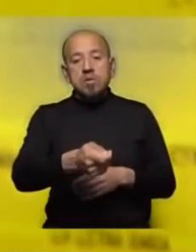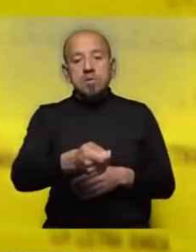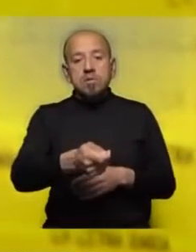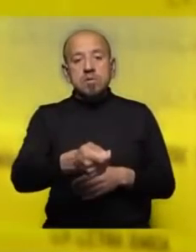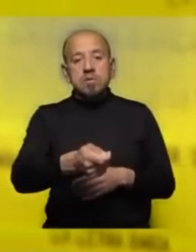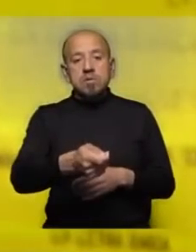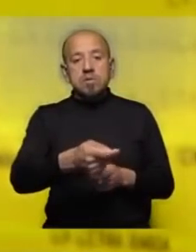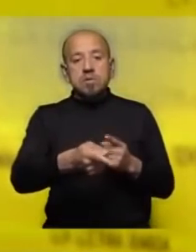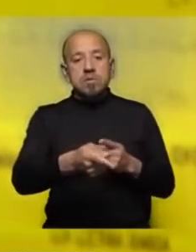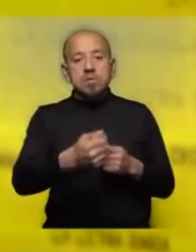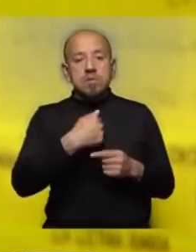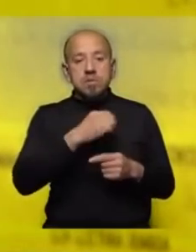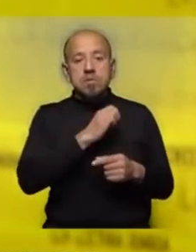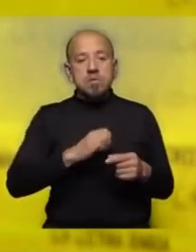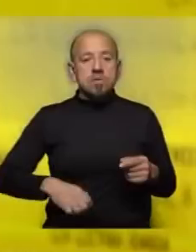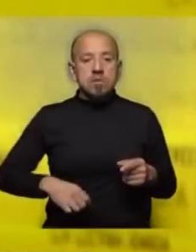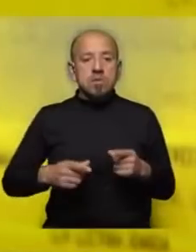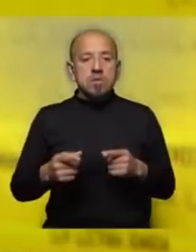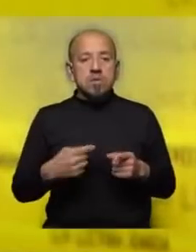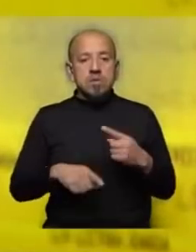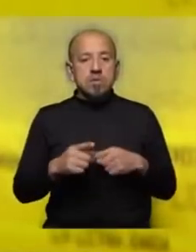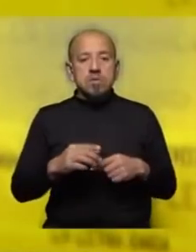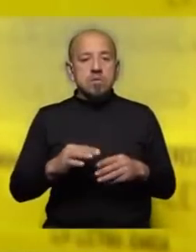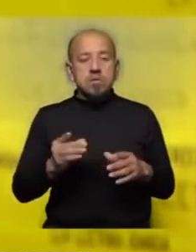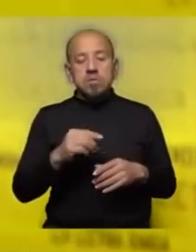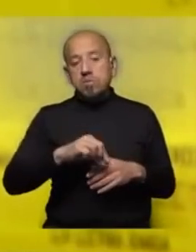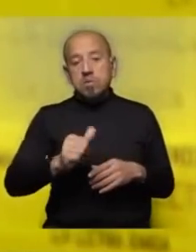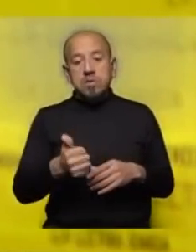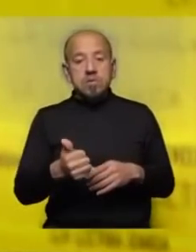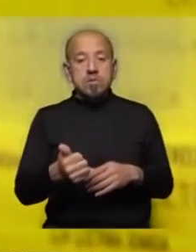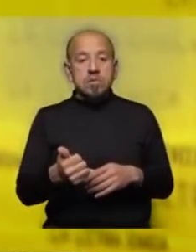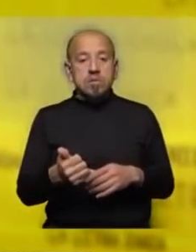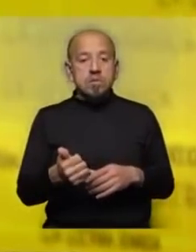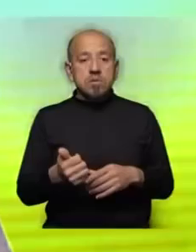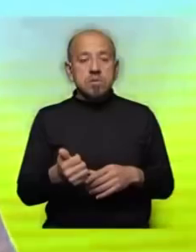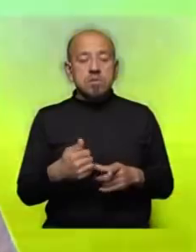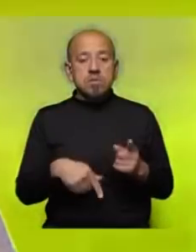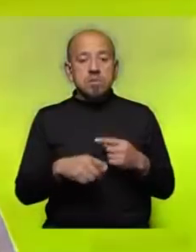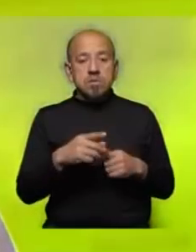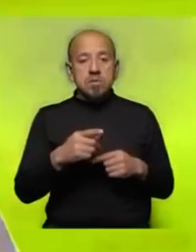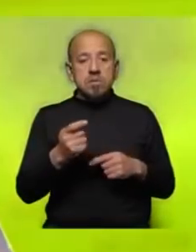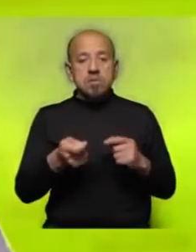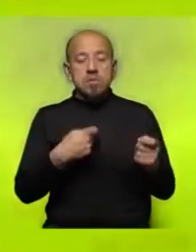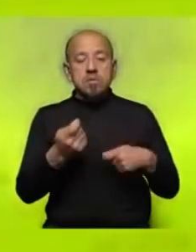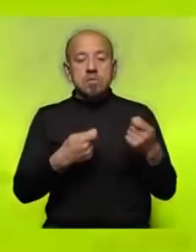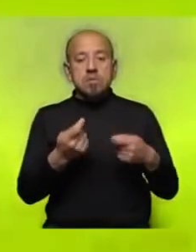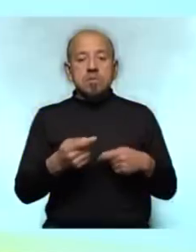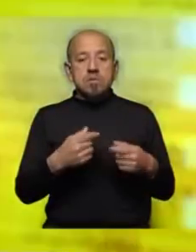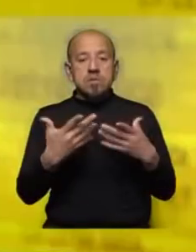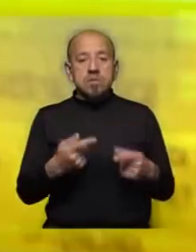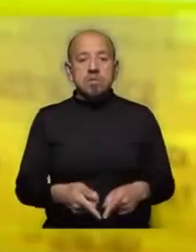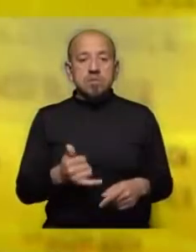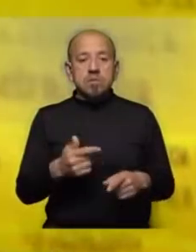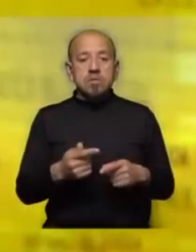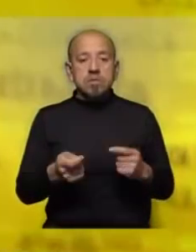están usufructuando una onda que es del Estado estoo ganancia buen negocio Díaz bueno Yo quiero tener ese